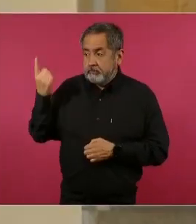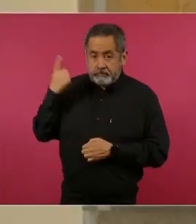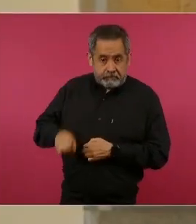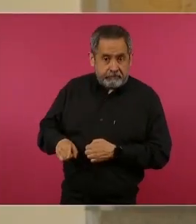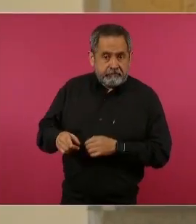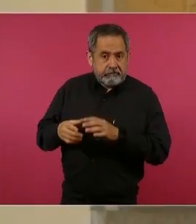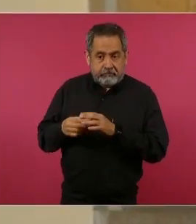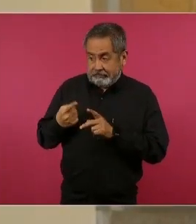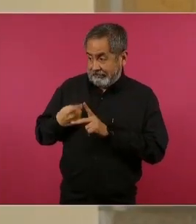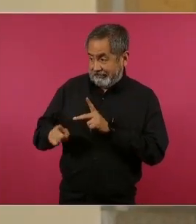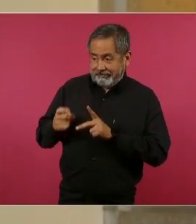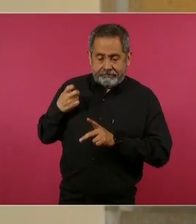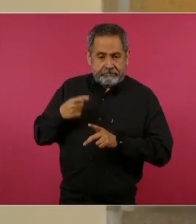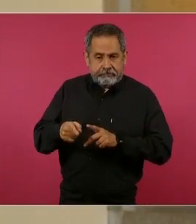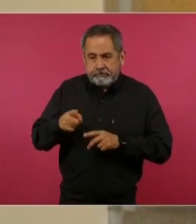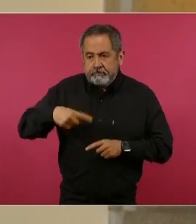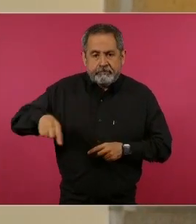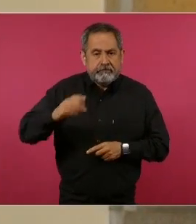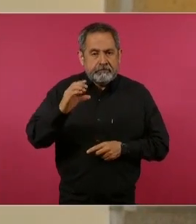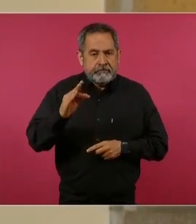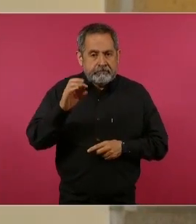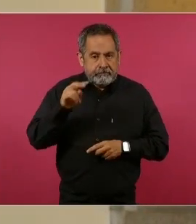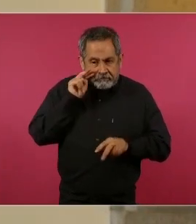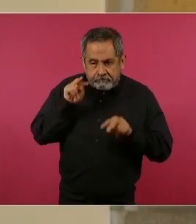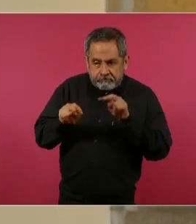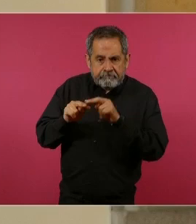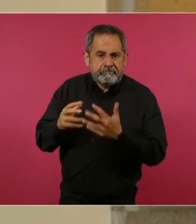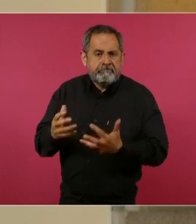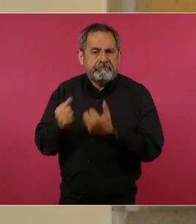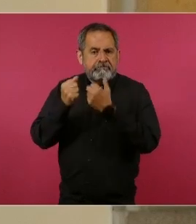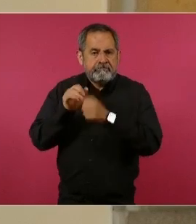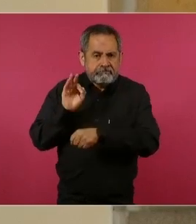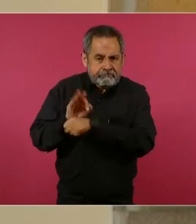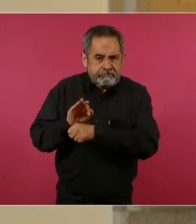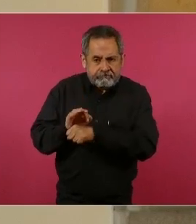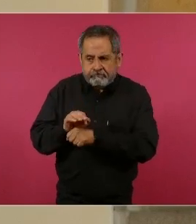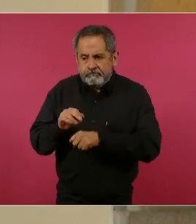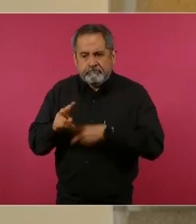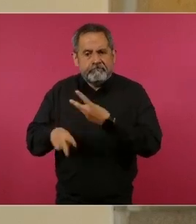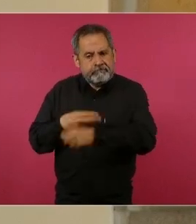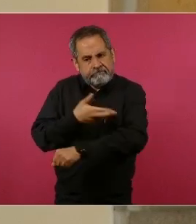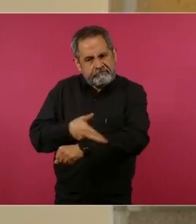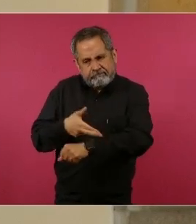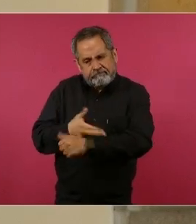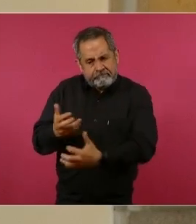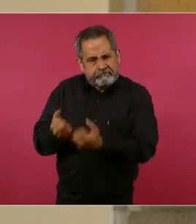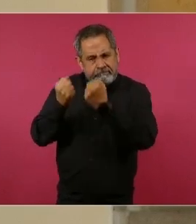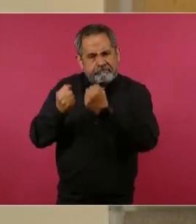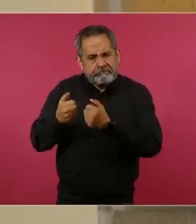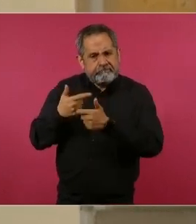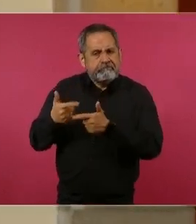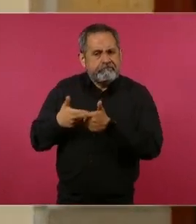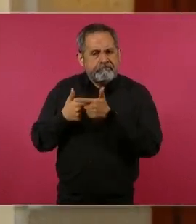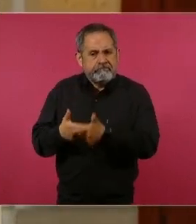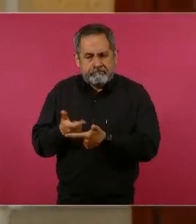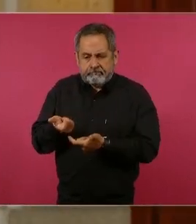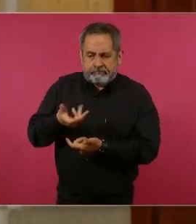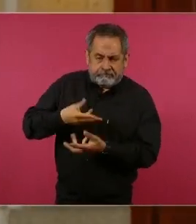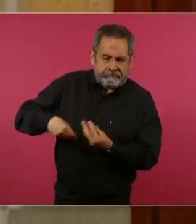nos instruyó el rescate de la Comisión Federal de Electricidad. Y este rescate se traduce en